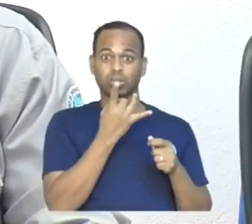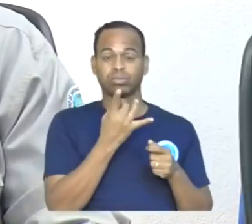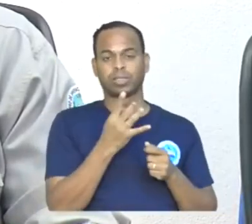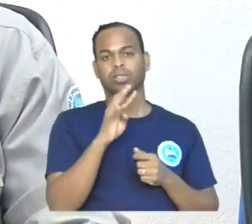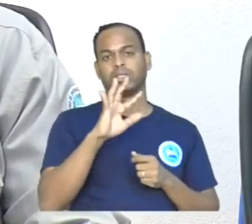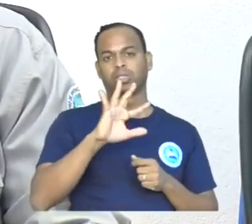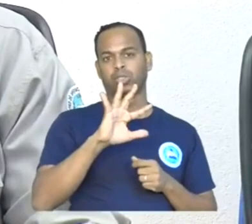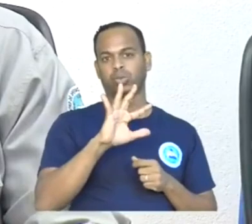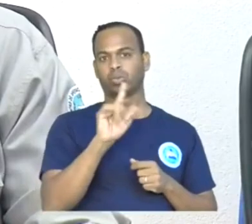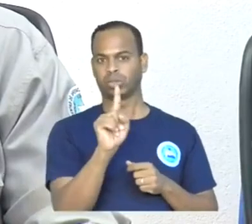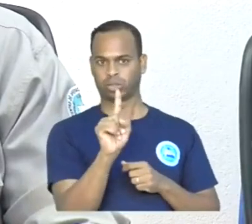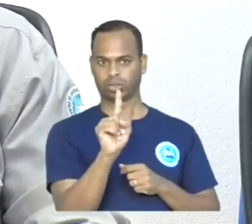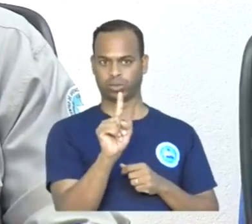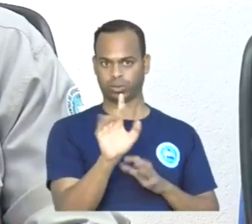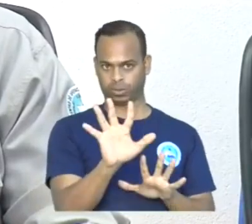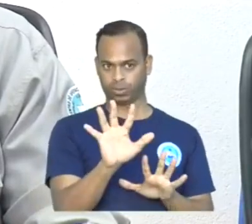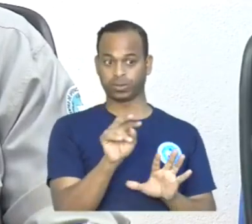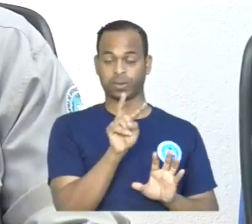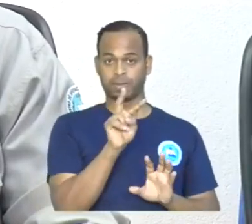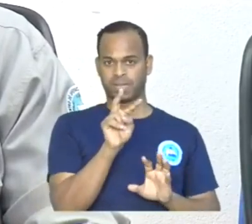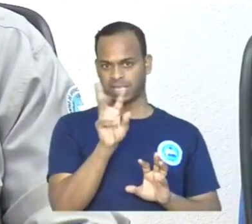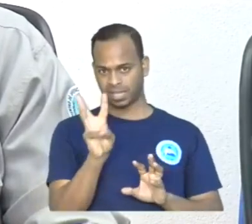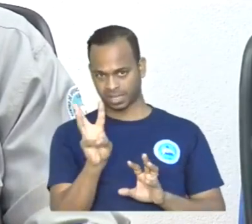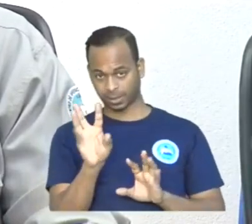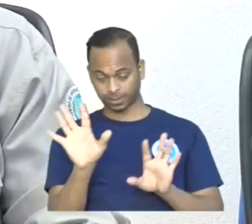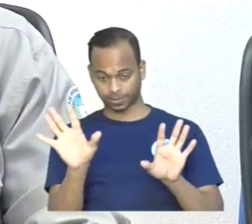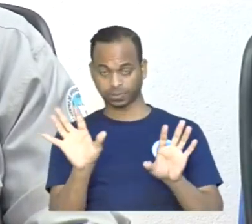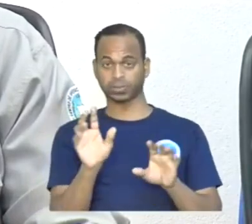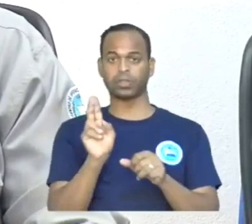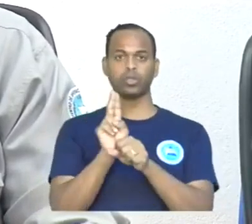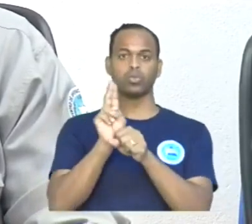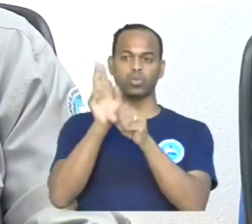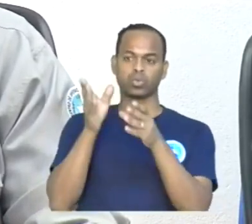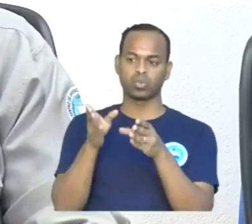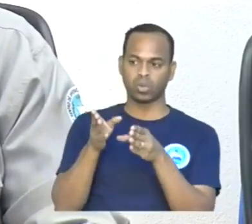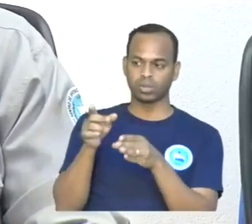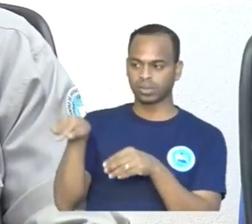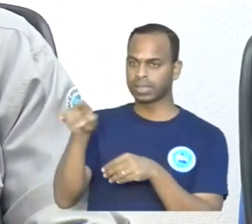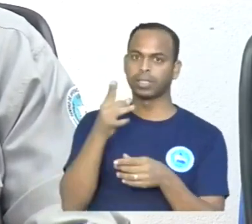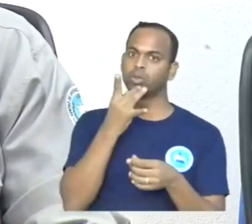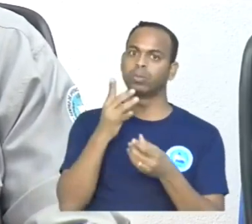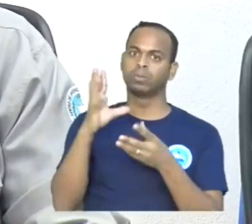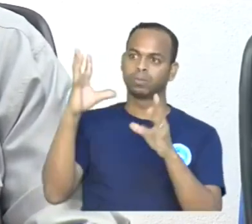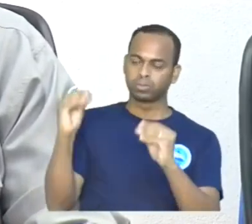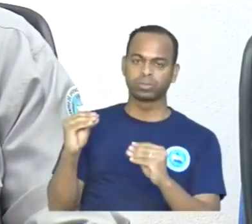circuitos afectados 26, usuarios afectados